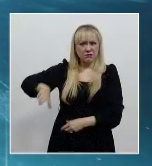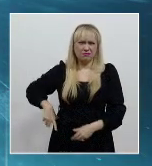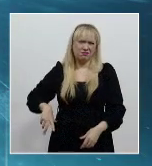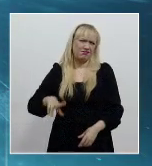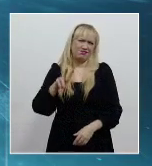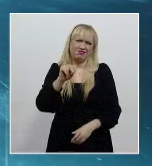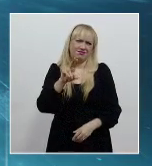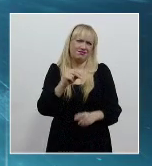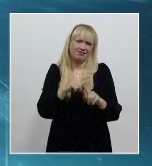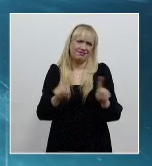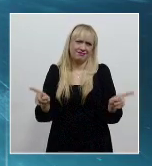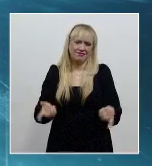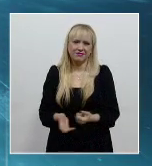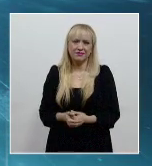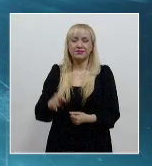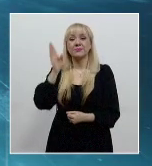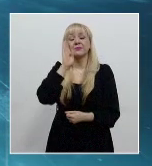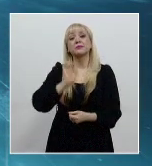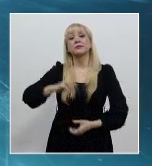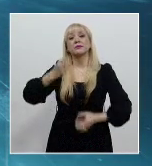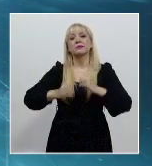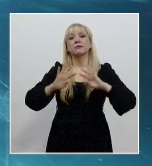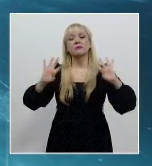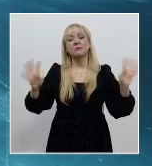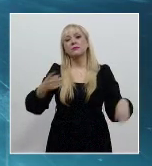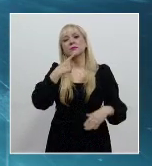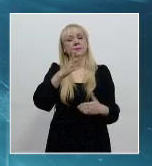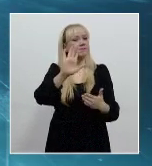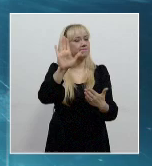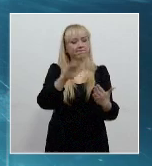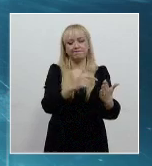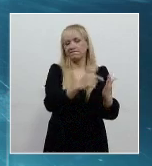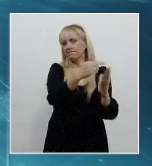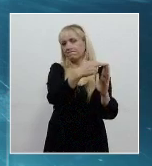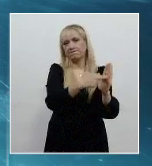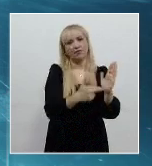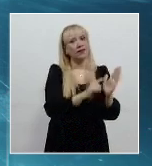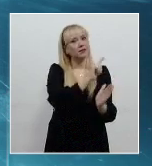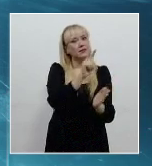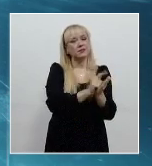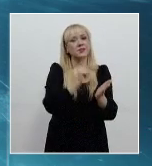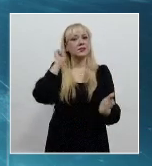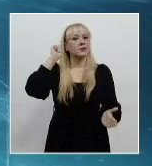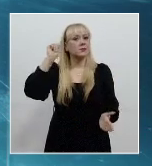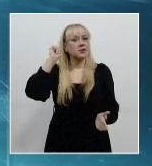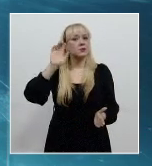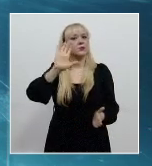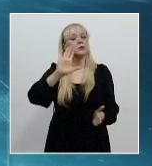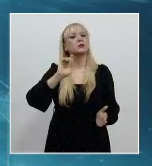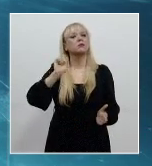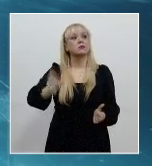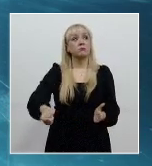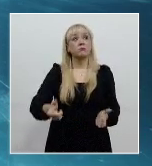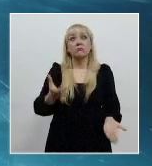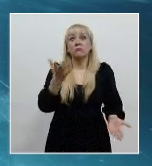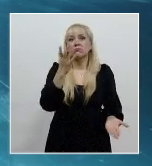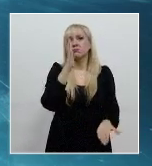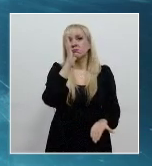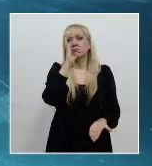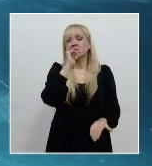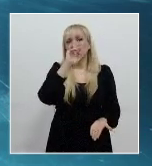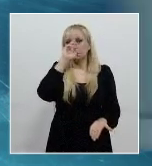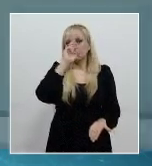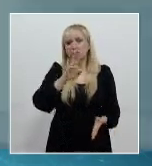El Pleno de Ministros invalidó con efectos generales disposiciones del Código Civil de Tabasco que restringían el acceso a la